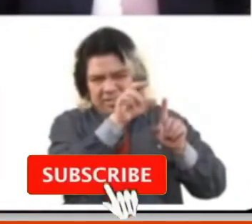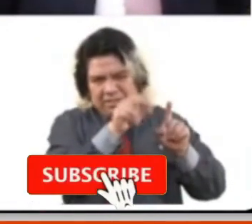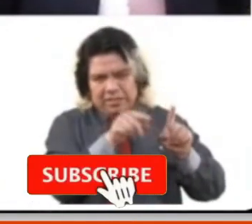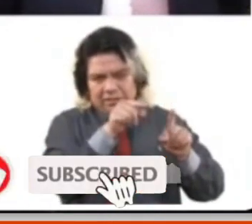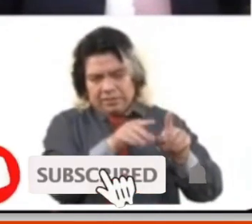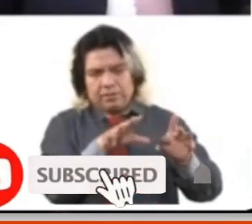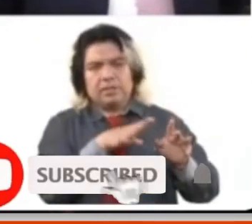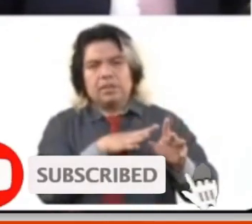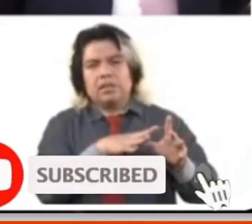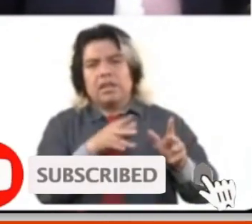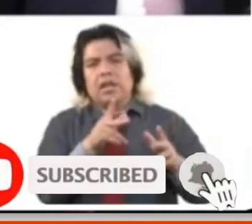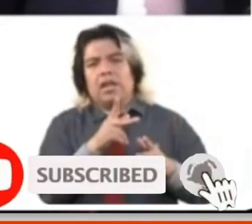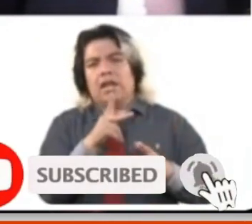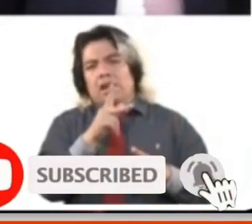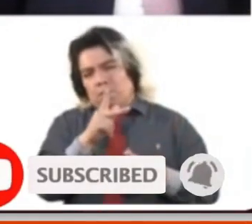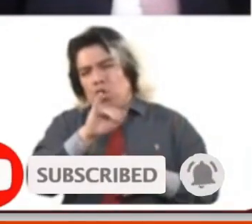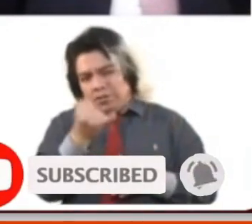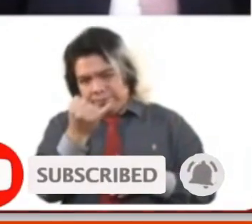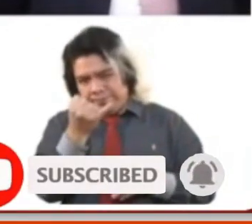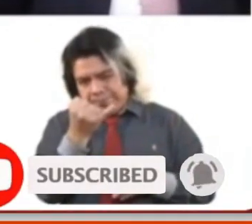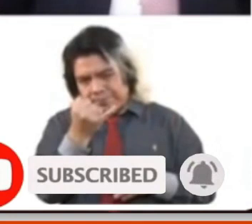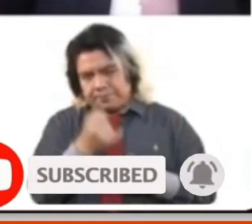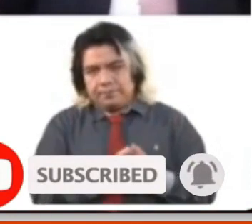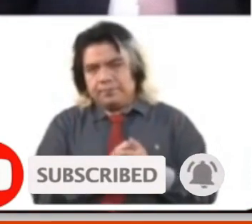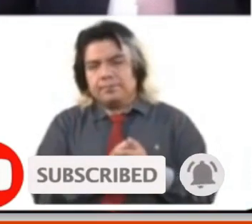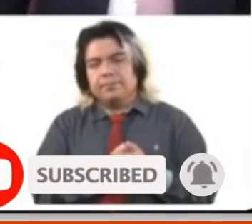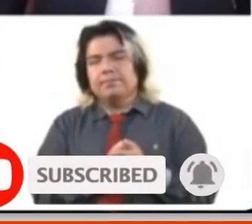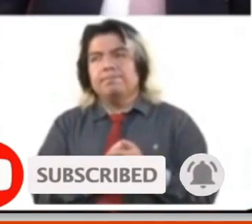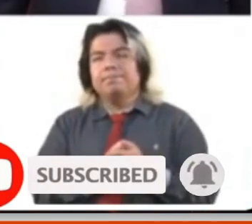del Poder Judicial Electoral, por llamarlo así,